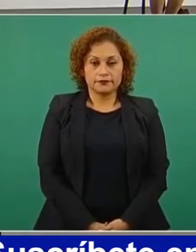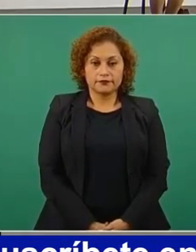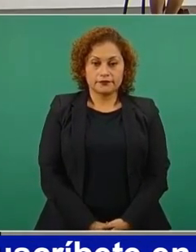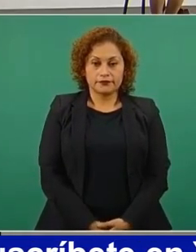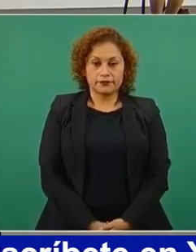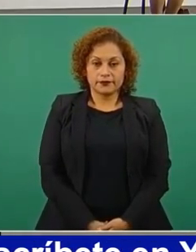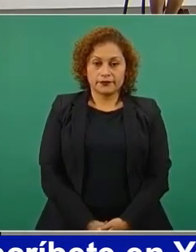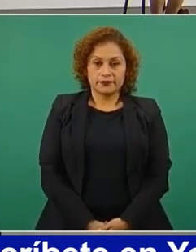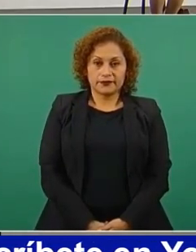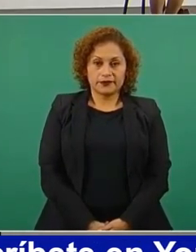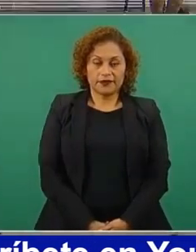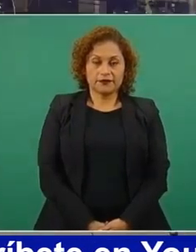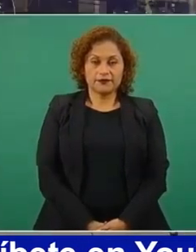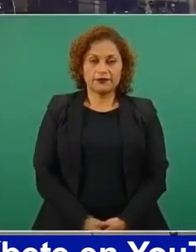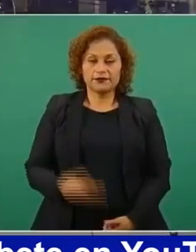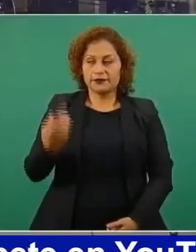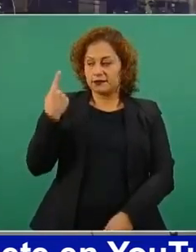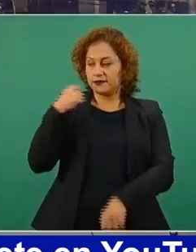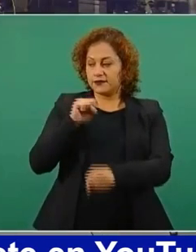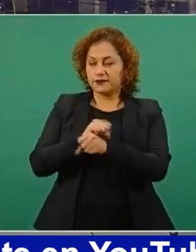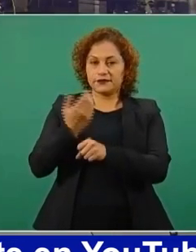Ah, de hace una semana.